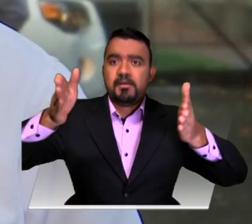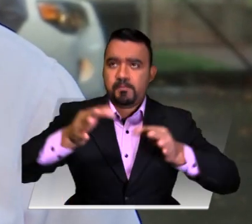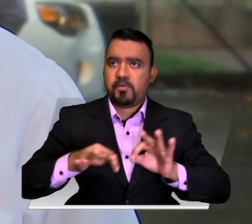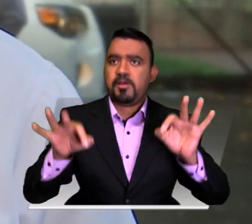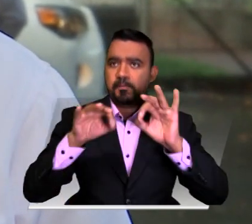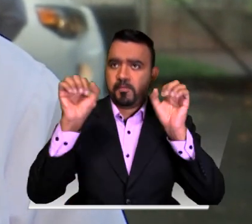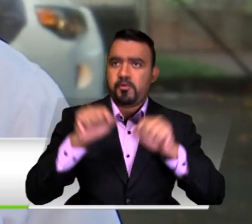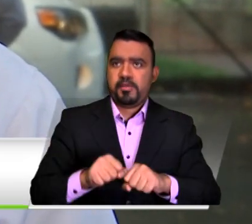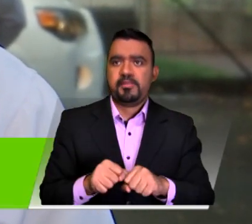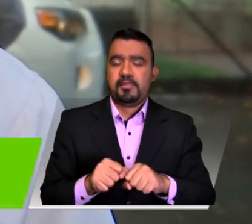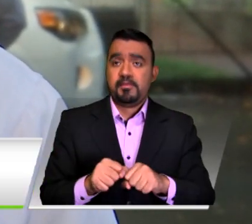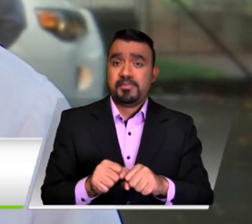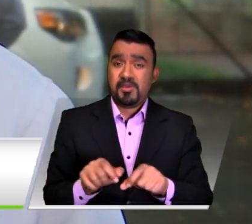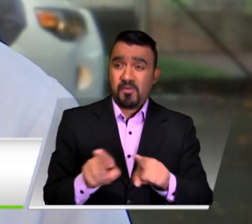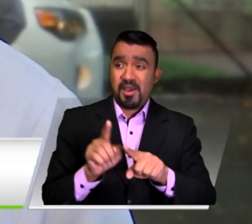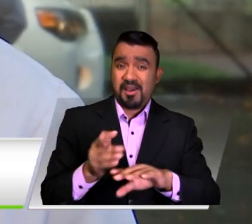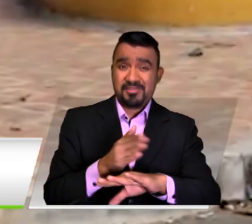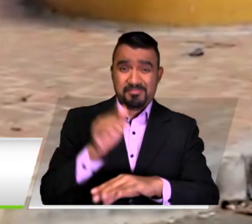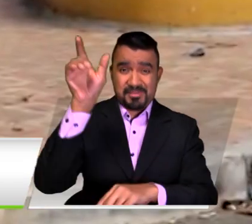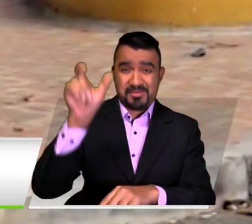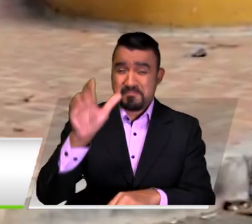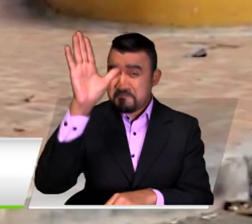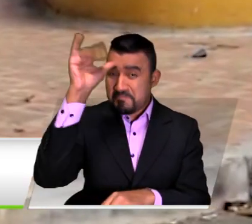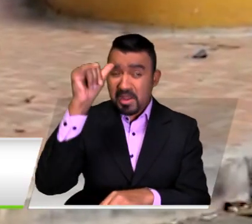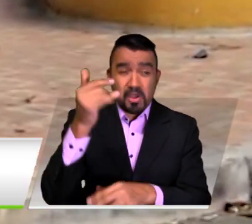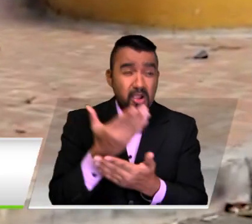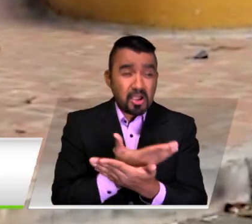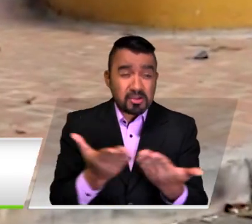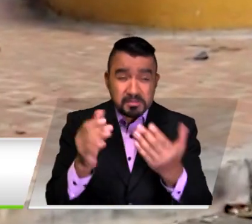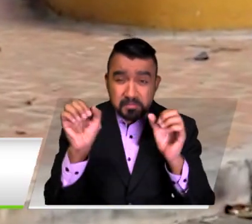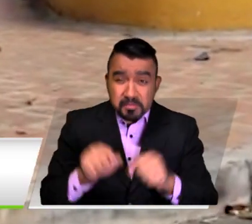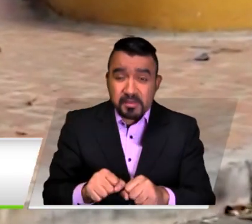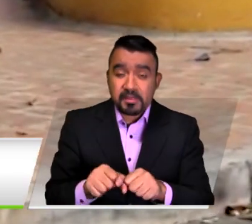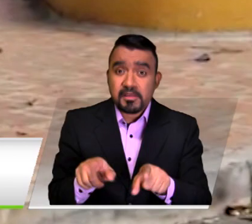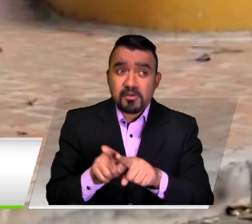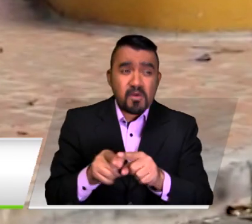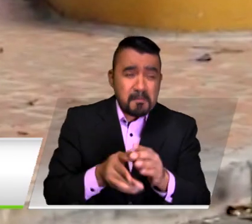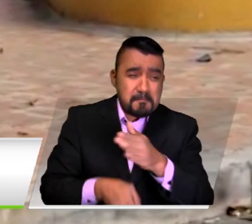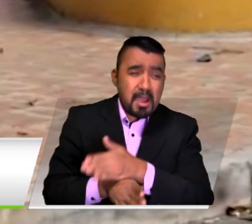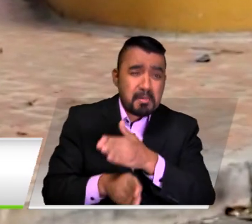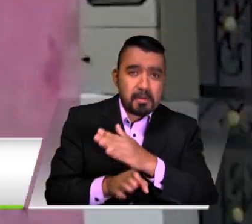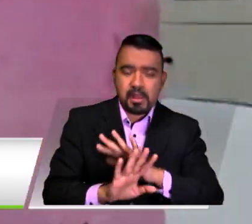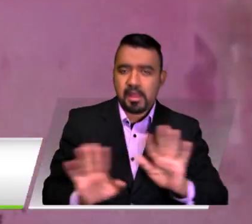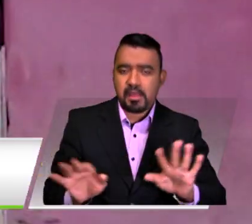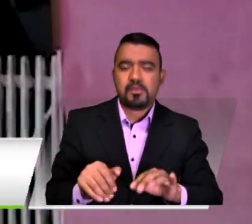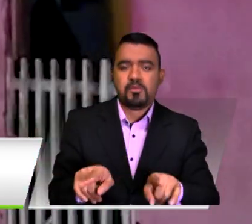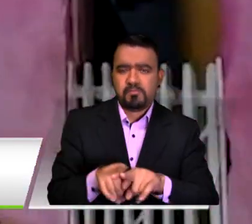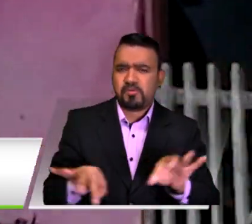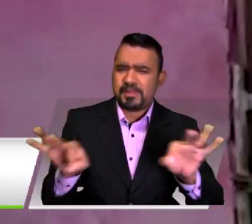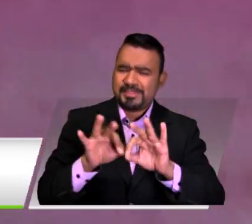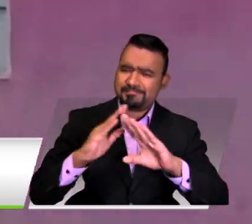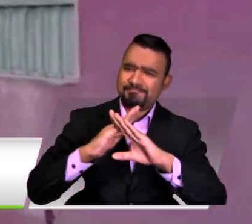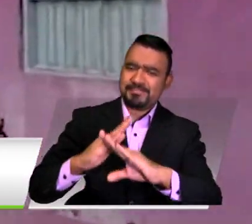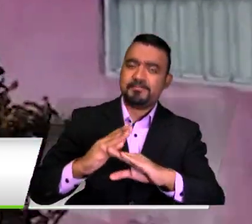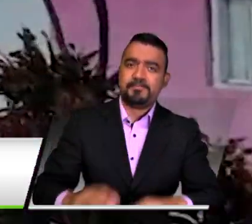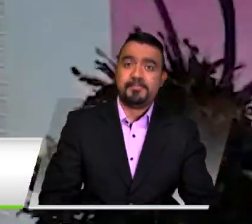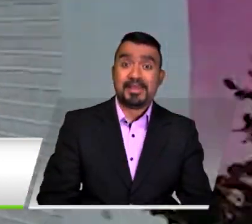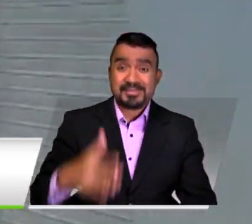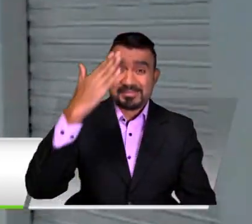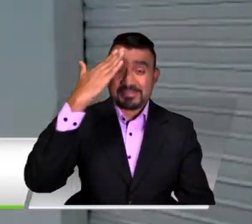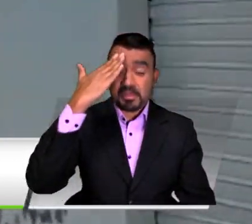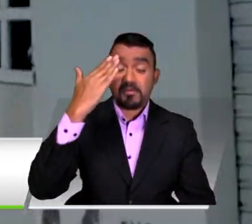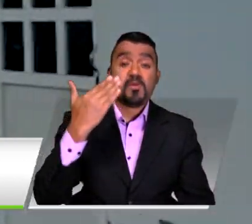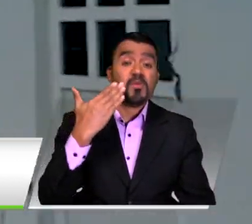evitar que estos bandidos sigan haciendo daño panfleto que círculo se señala por parte del grupo ilegal que hasta las 6 de la mañana